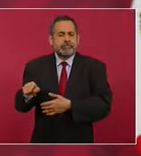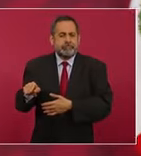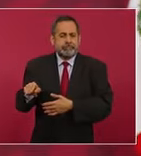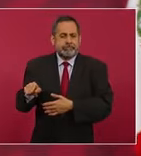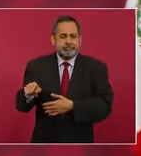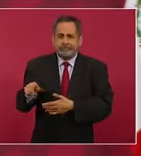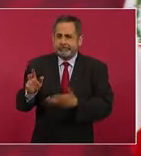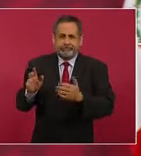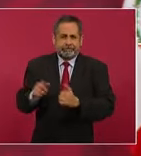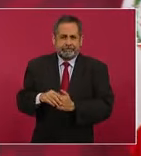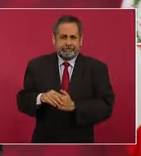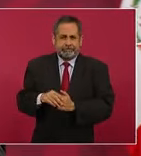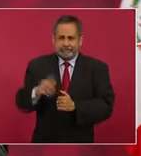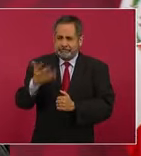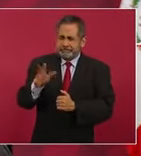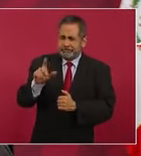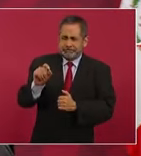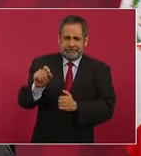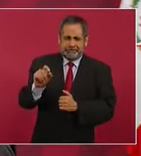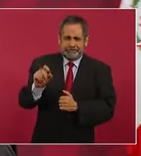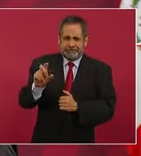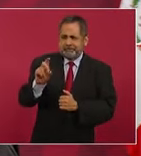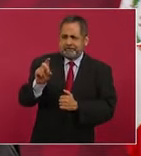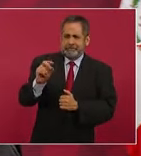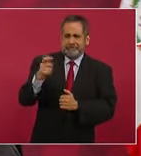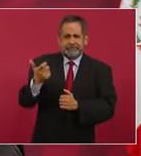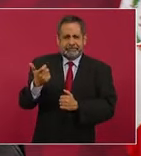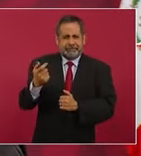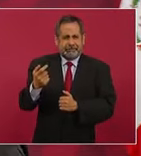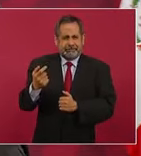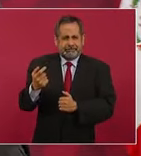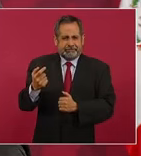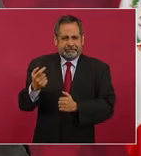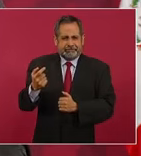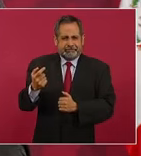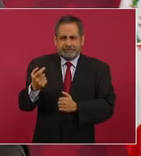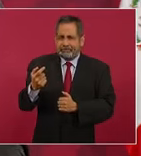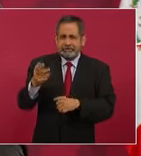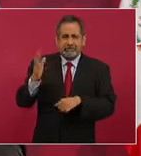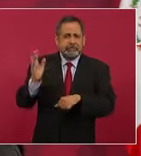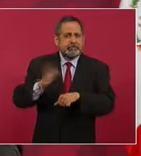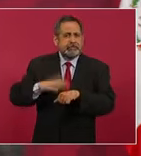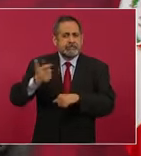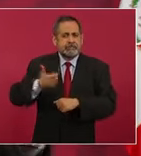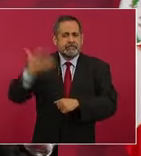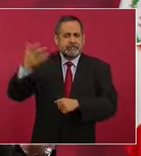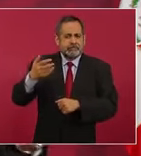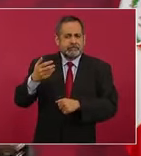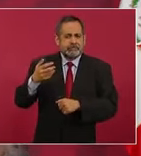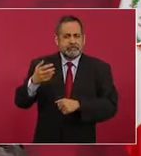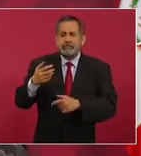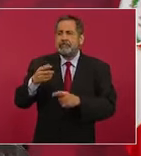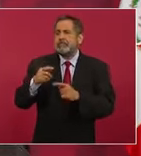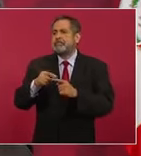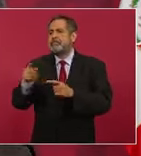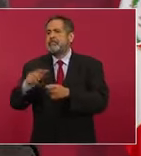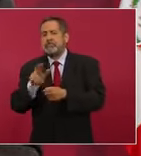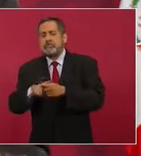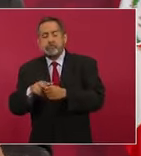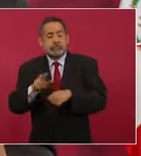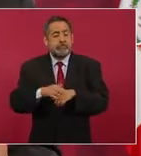a 10, 20, 30 pesos más cara que la tortilla normal,